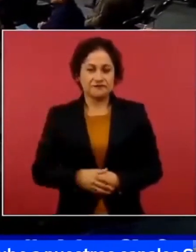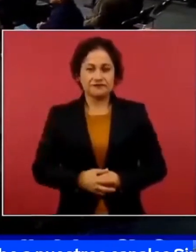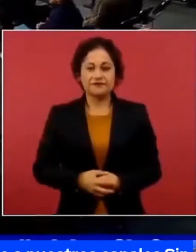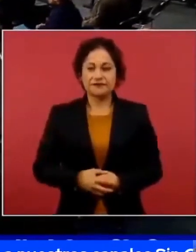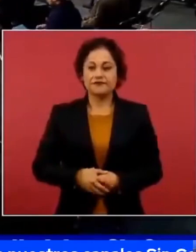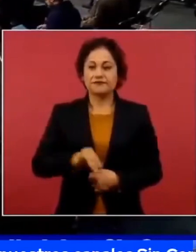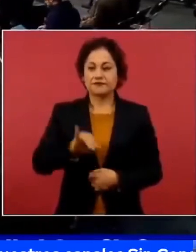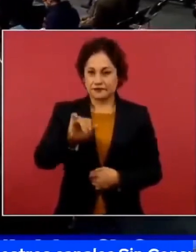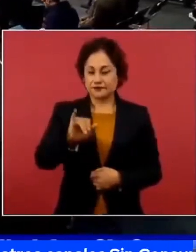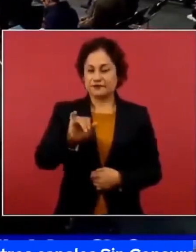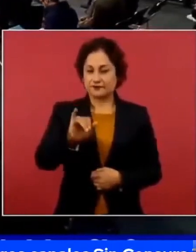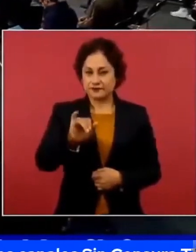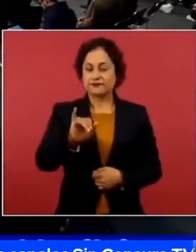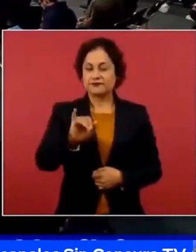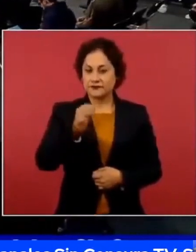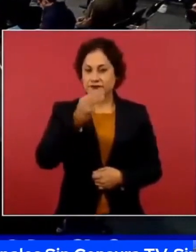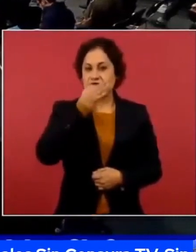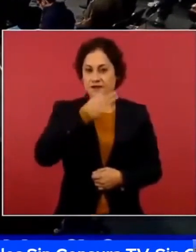Sí, me avisó.